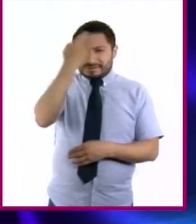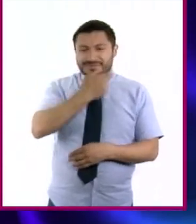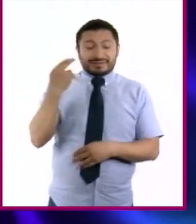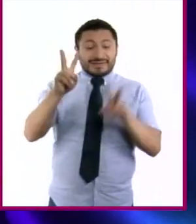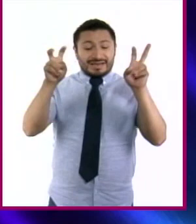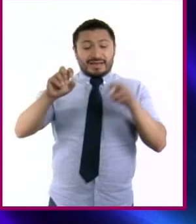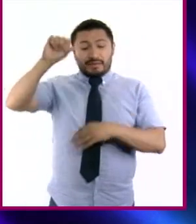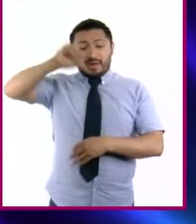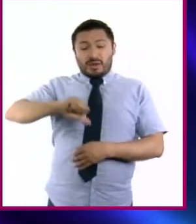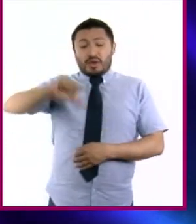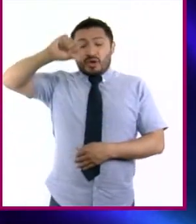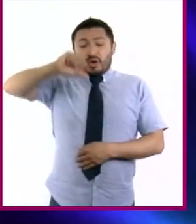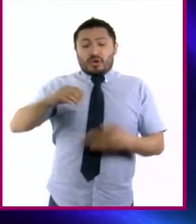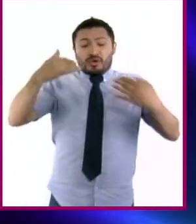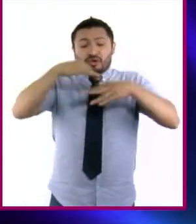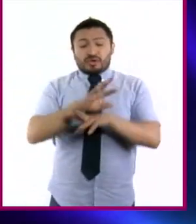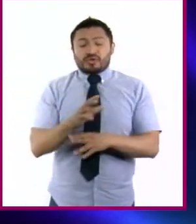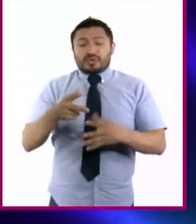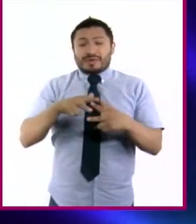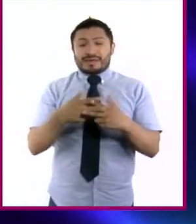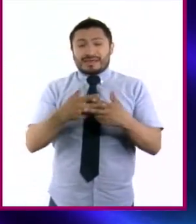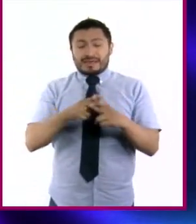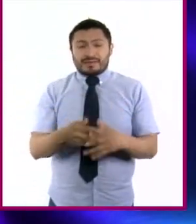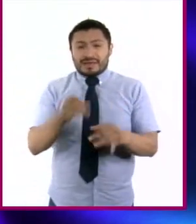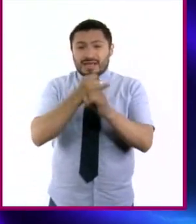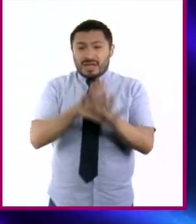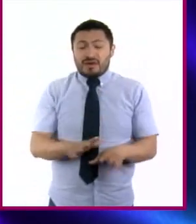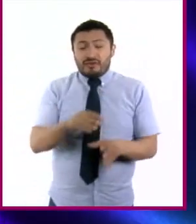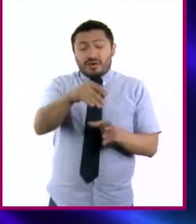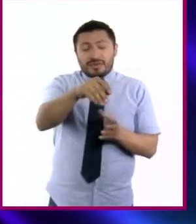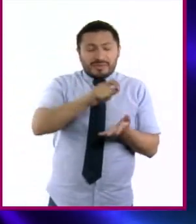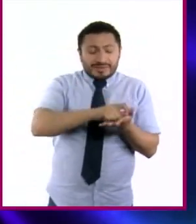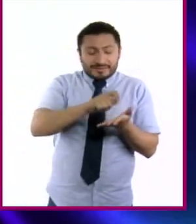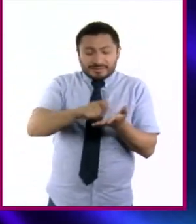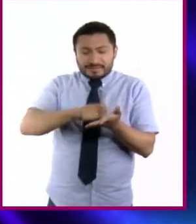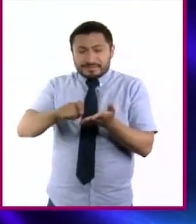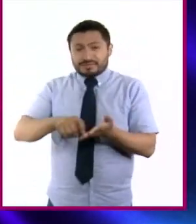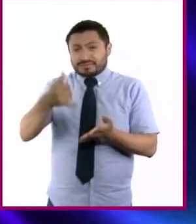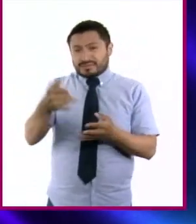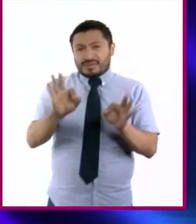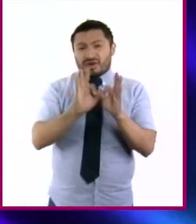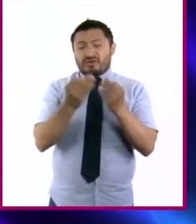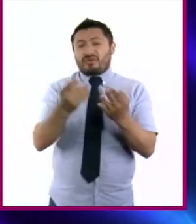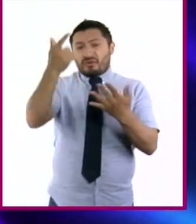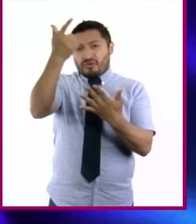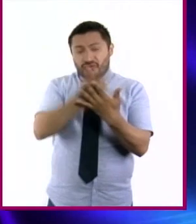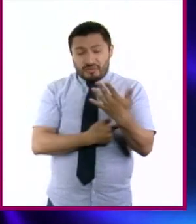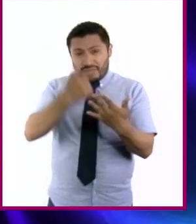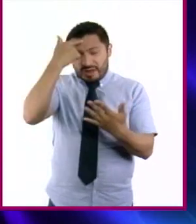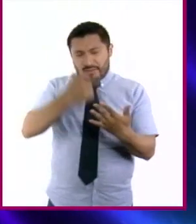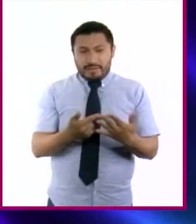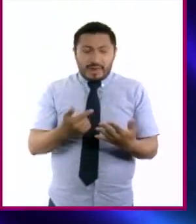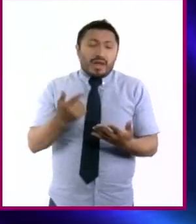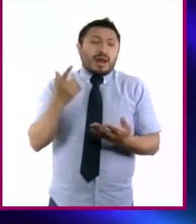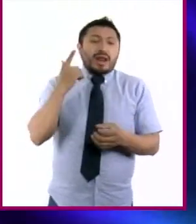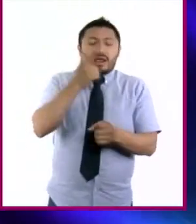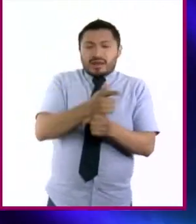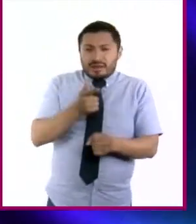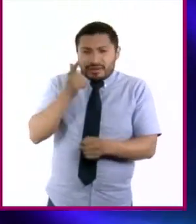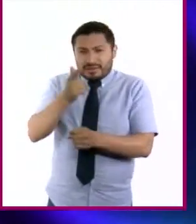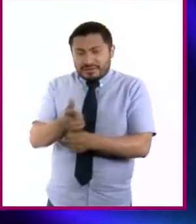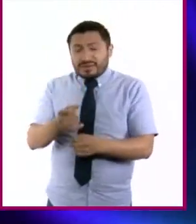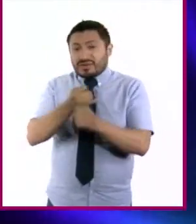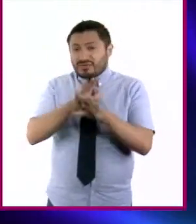Vamos a hablar de las herramientas de recopilación de datos y los formularios para la obtención de información, del proceso de su diseño y